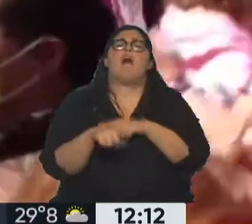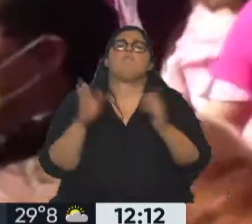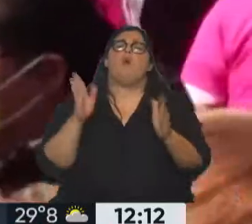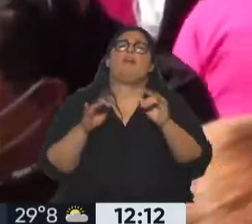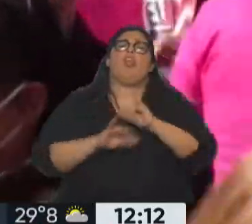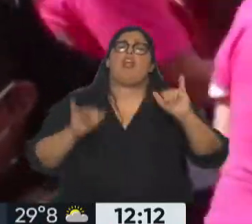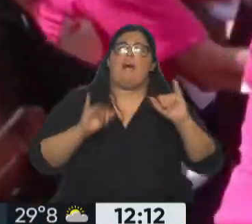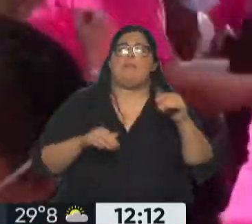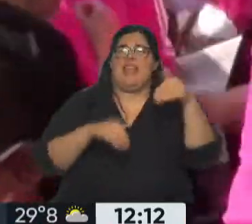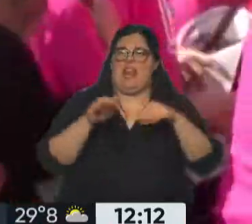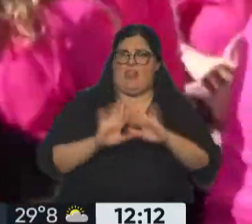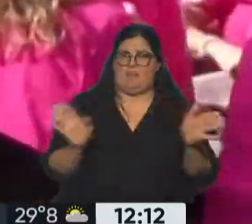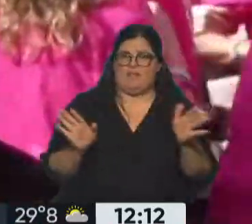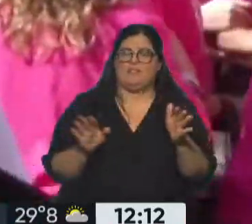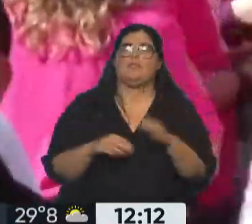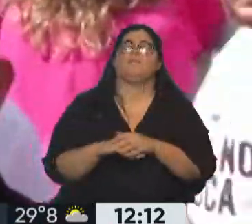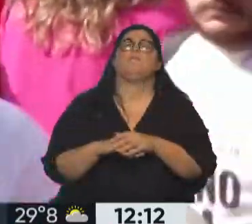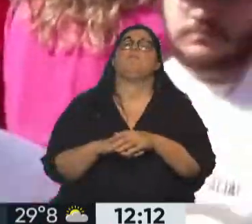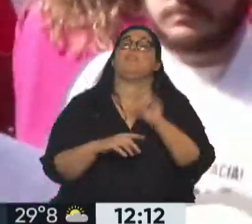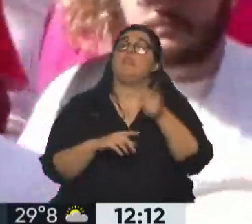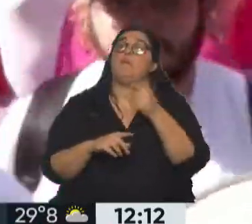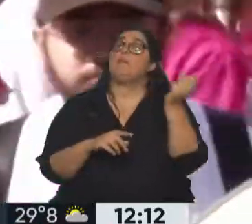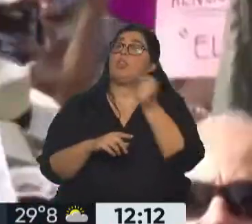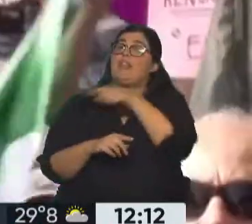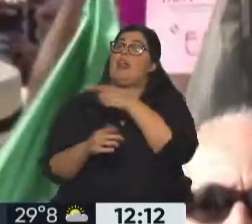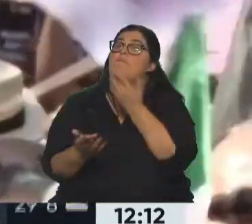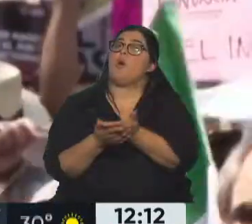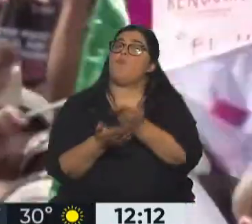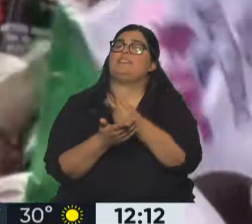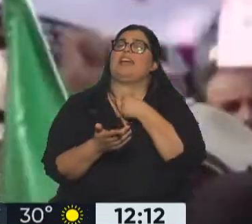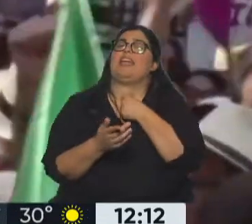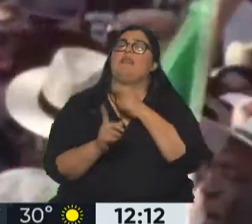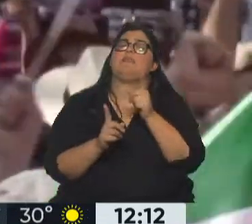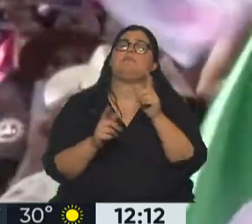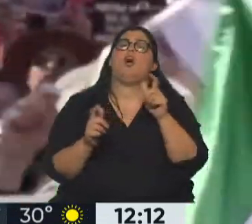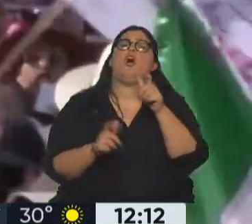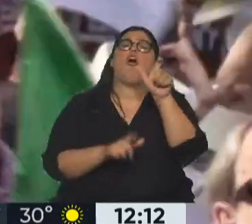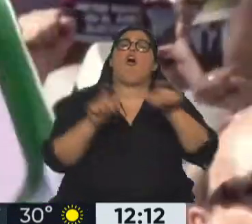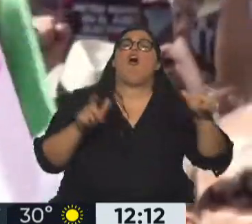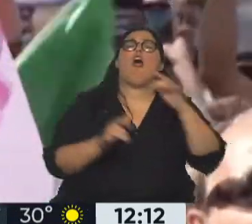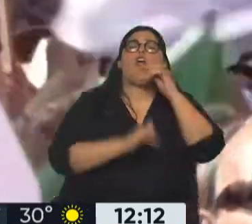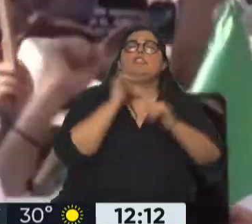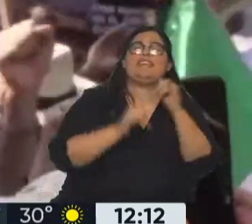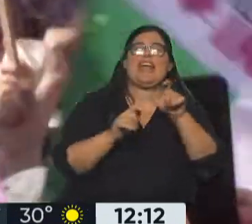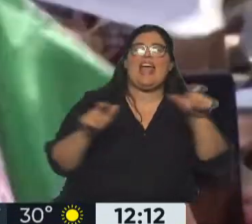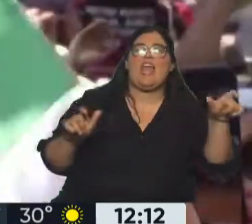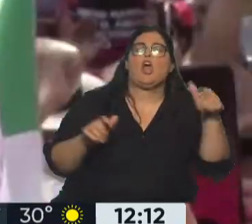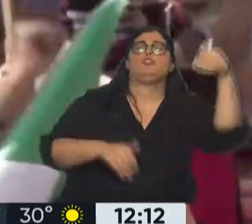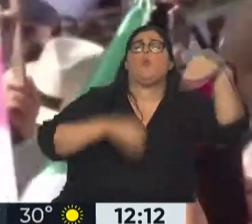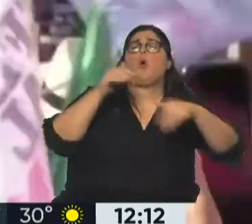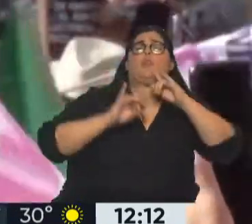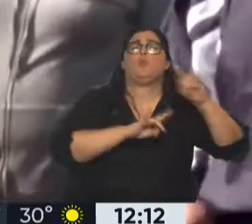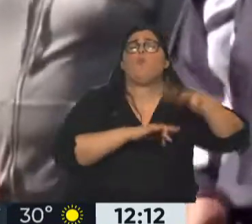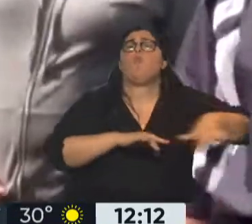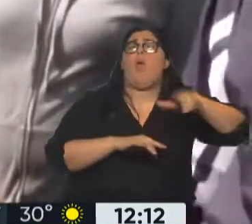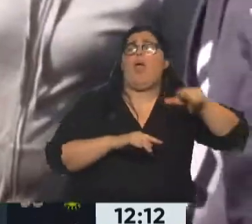campaña. Y algo importante es que propone que los consejeros del INE sean electos por voto popular, cosa que ahora no sucede, sino que